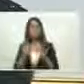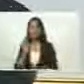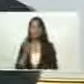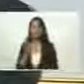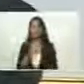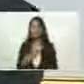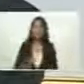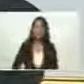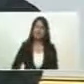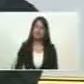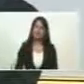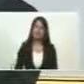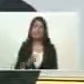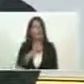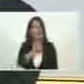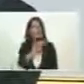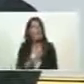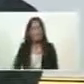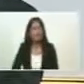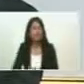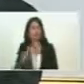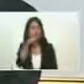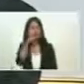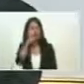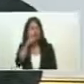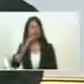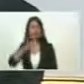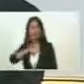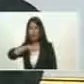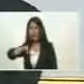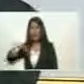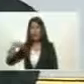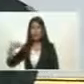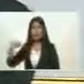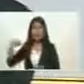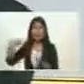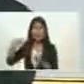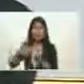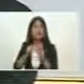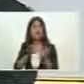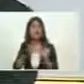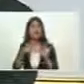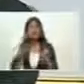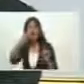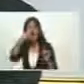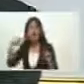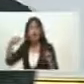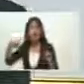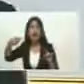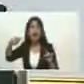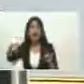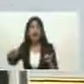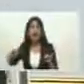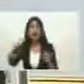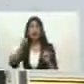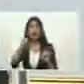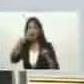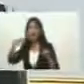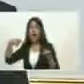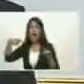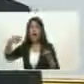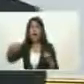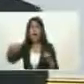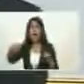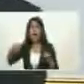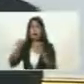Presidente, tenemos 17 años, 17 años con este régimen, con este modelo, y por primera vez se llama diálogo.